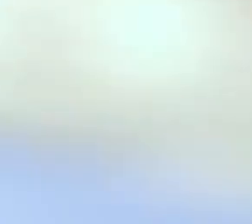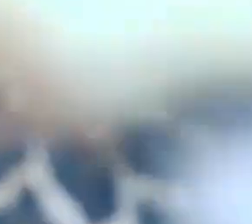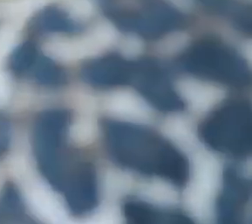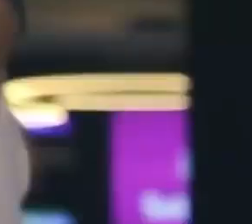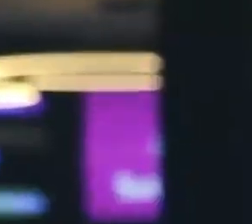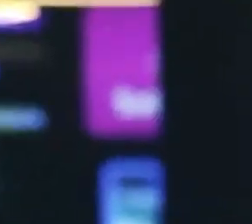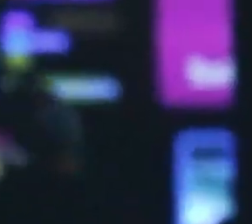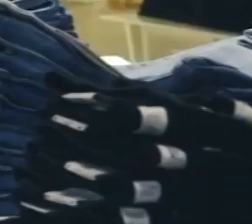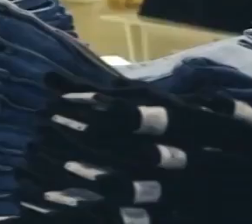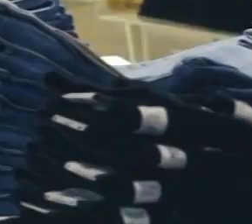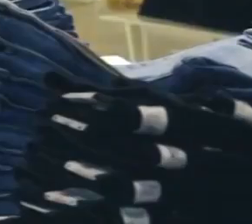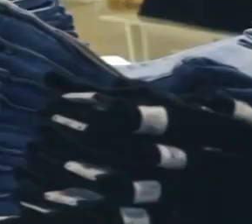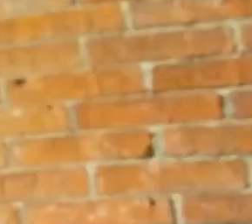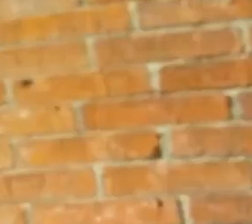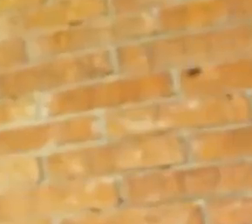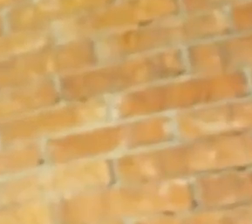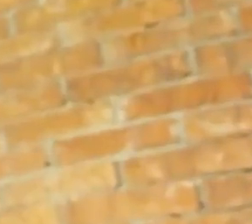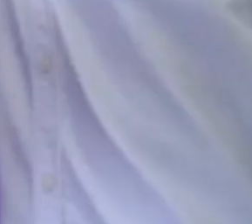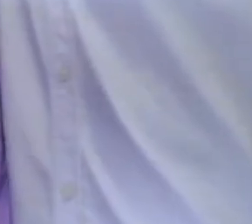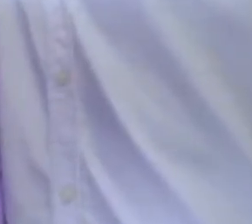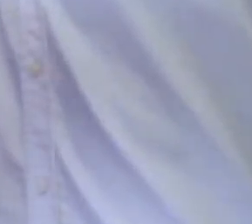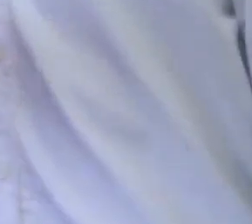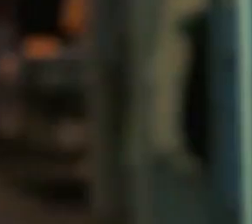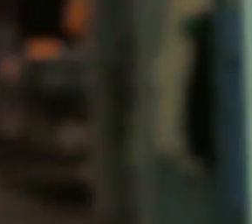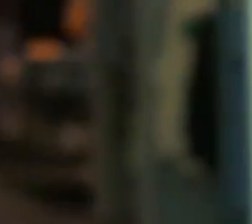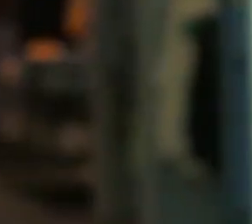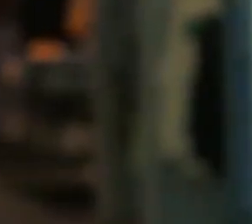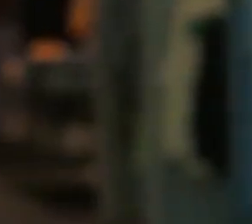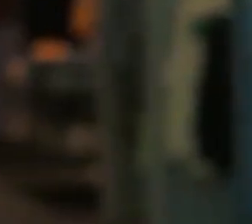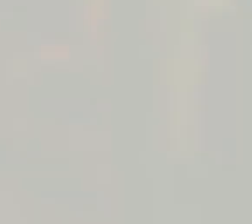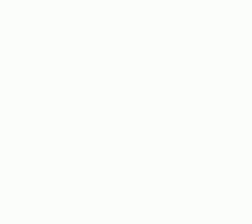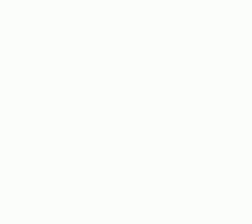Presentó Montevideo Shopping. Siempre contigo.